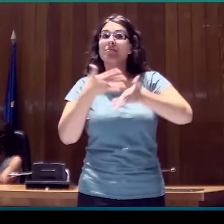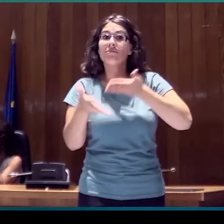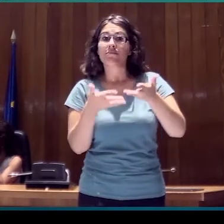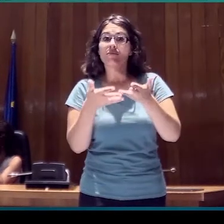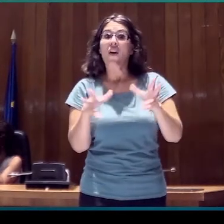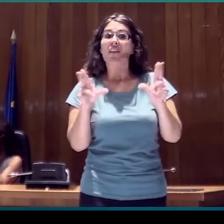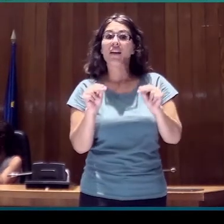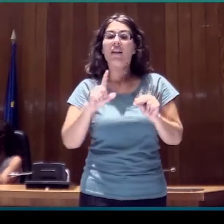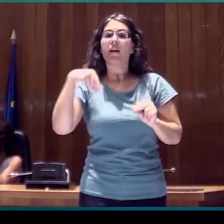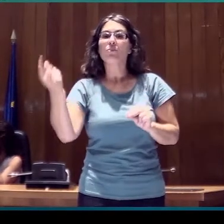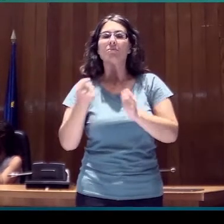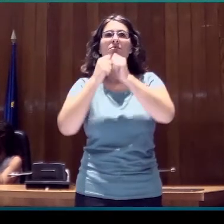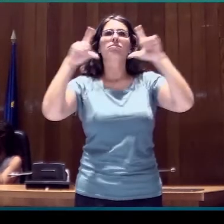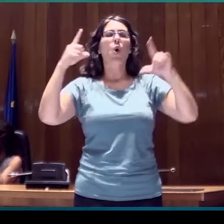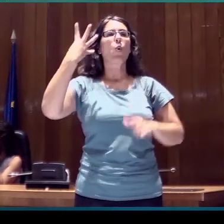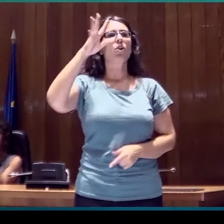debe elegir.